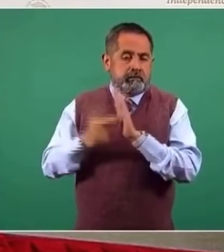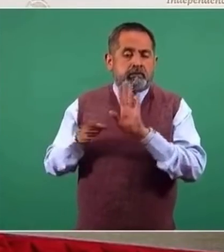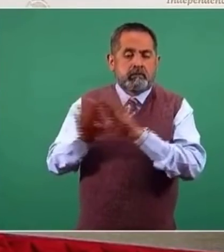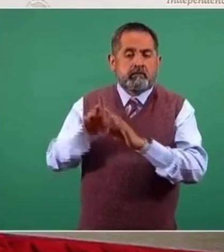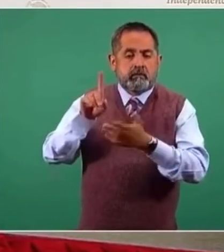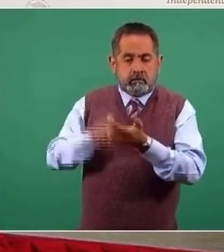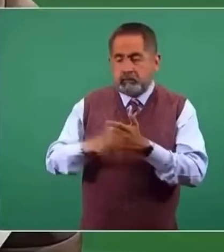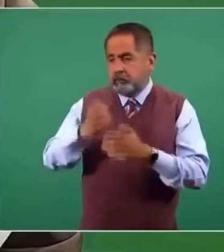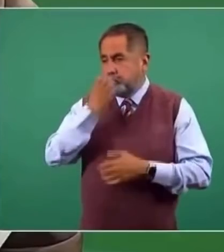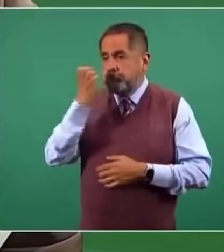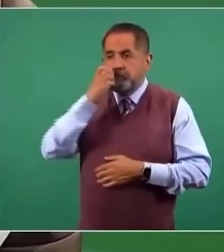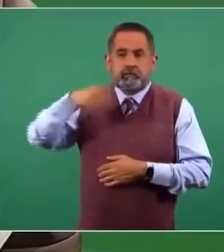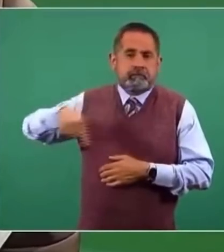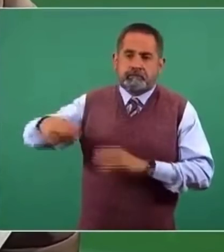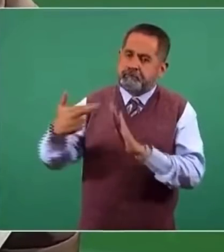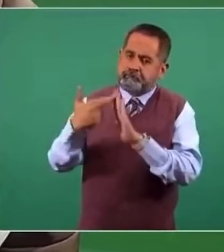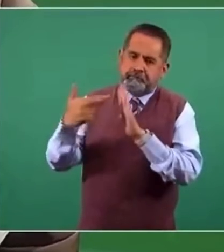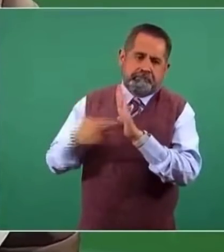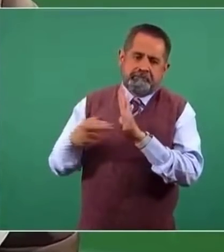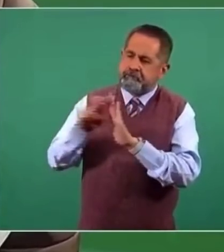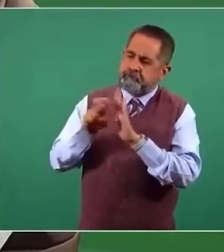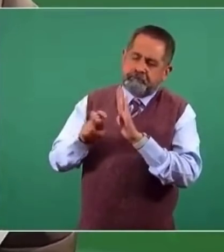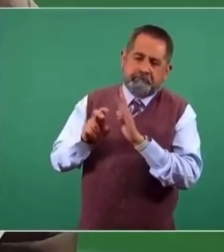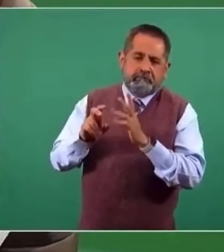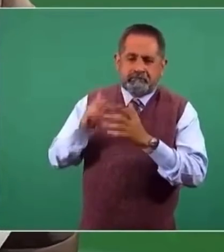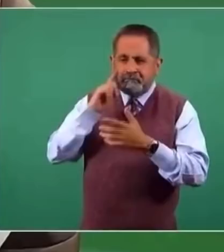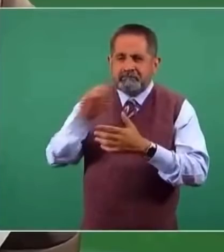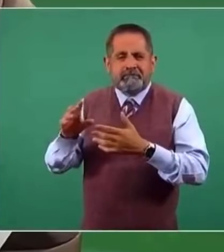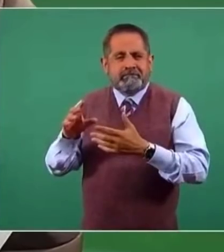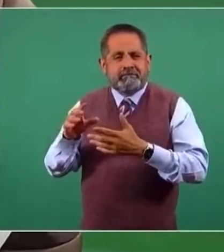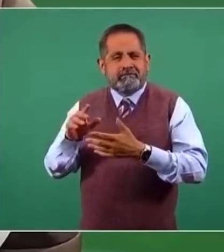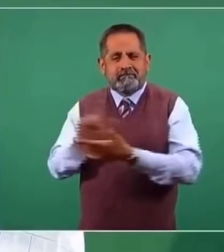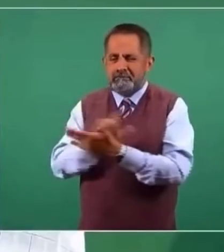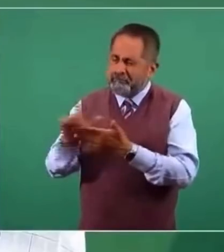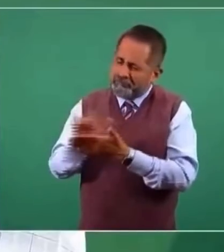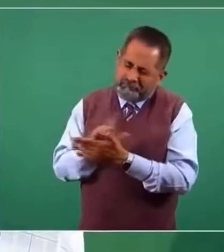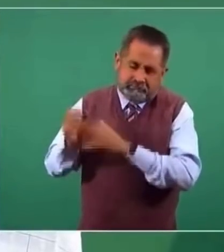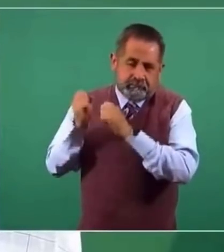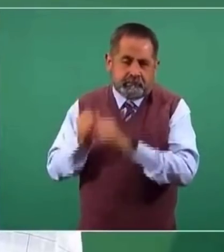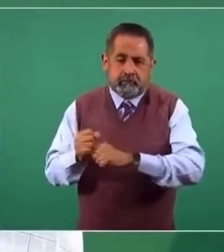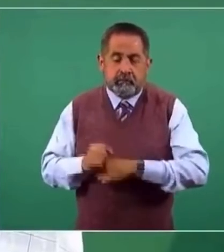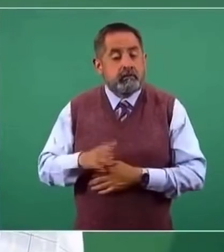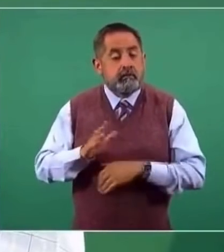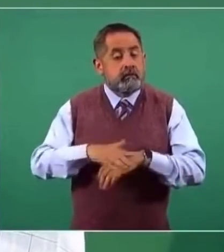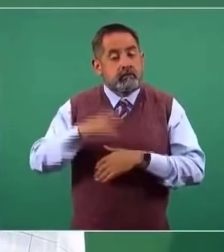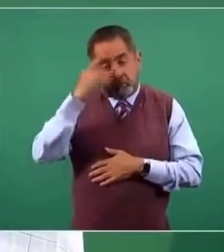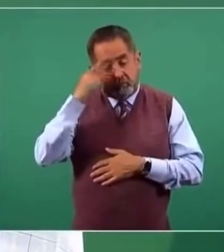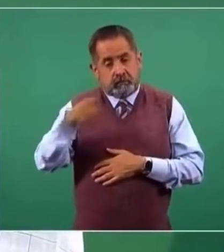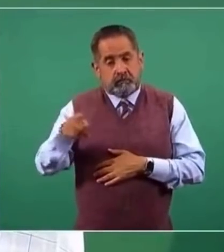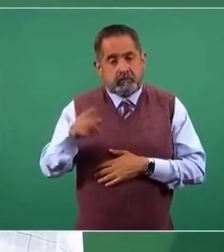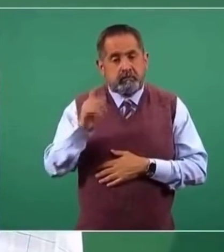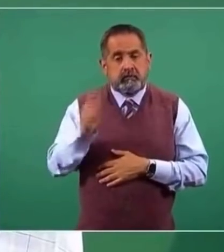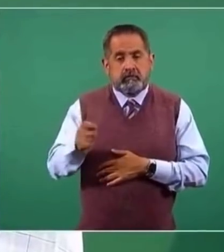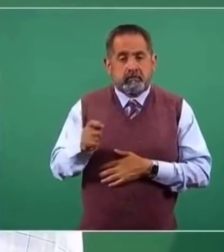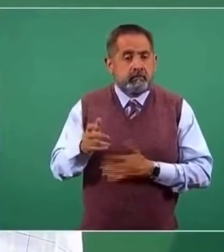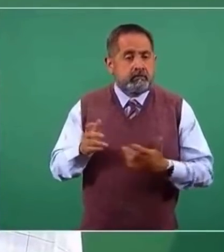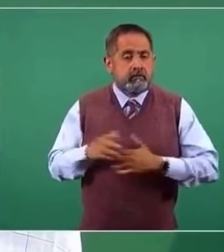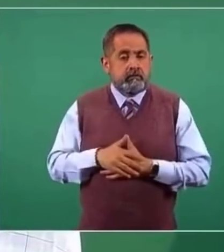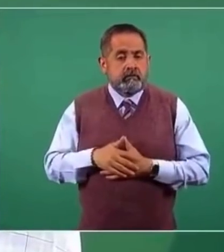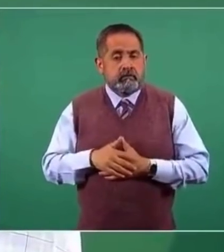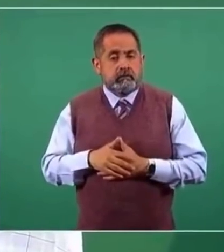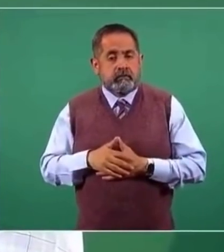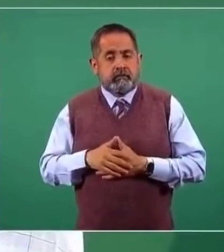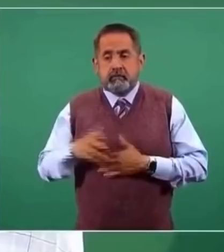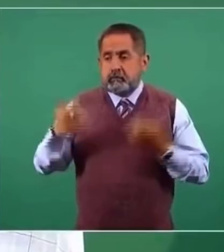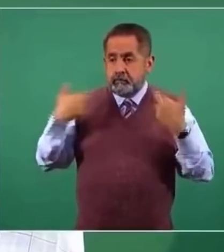al interior de los planteles escolares. Recordemos, y se ha comentado también, que el regreso tampoco es ni para la población